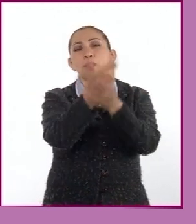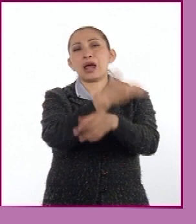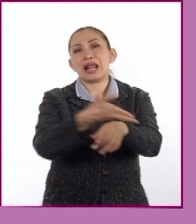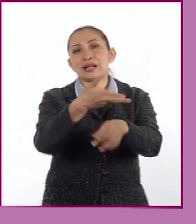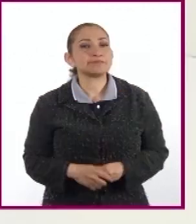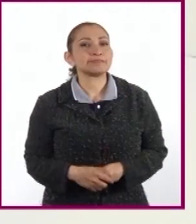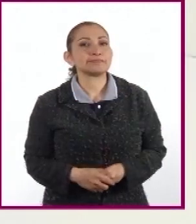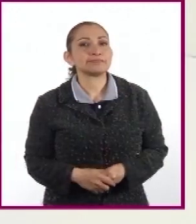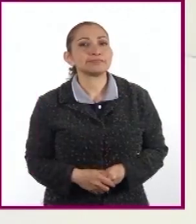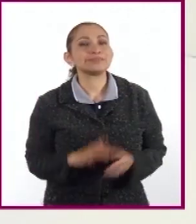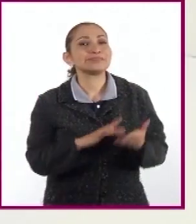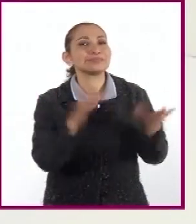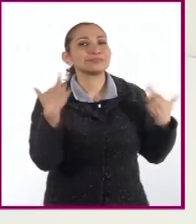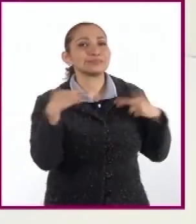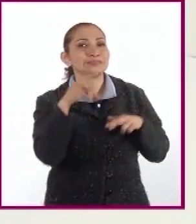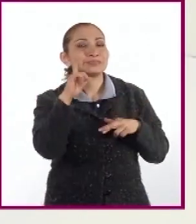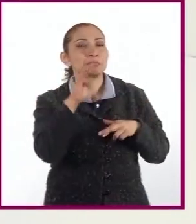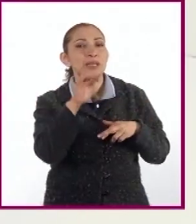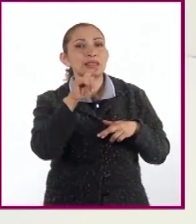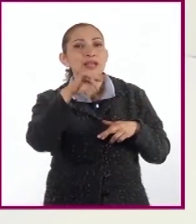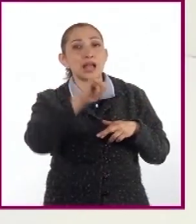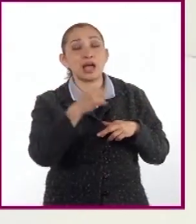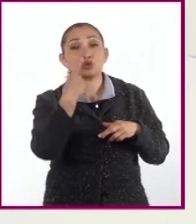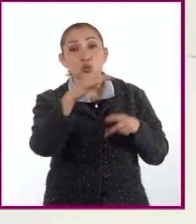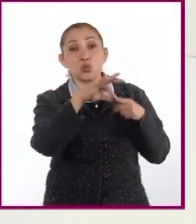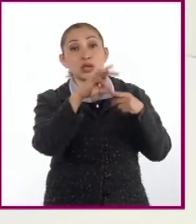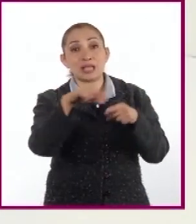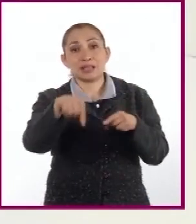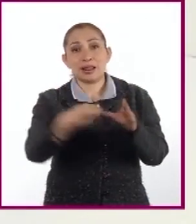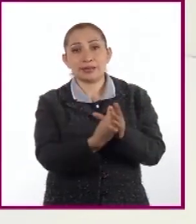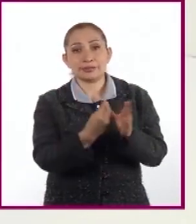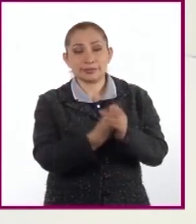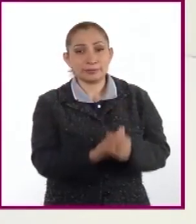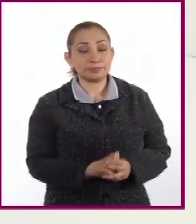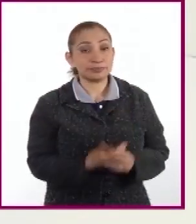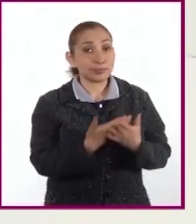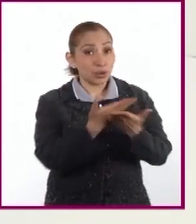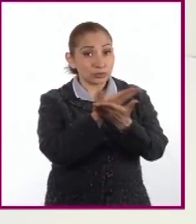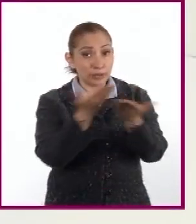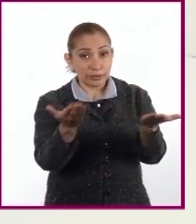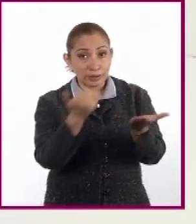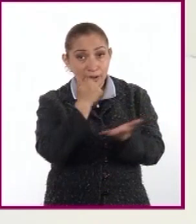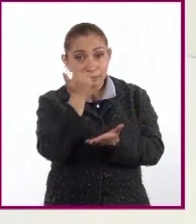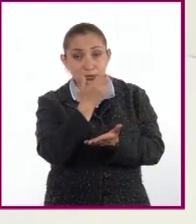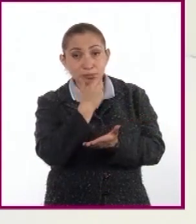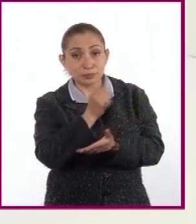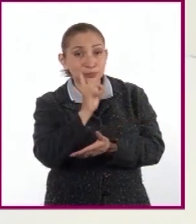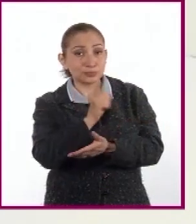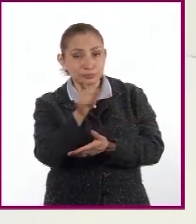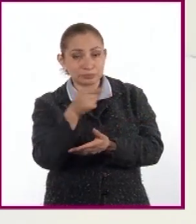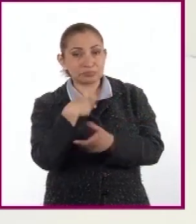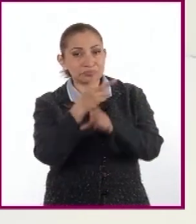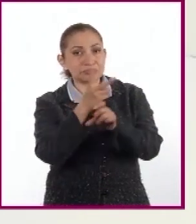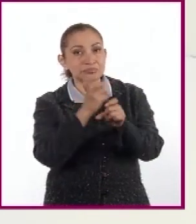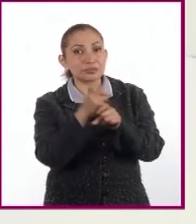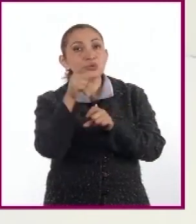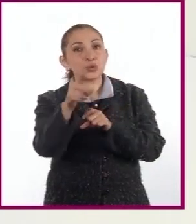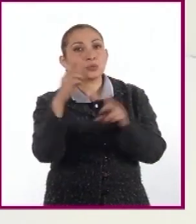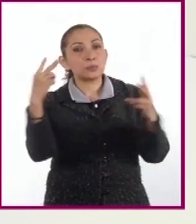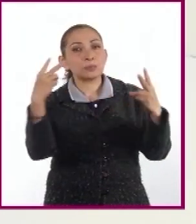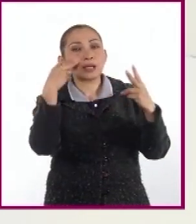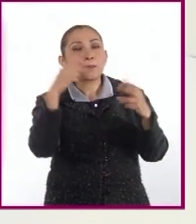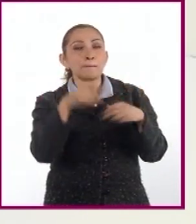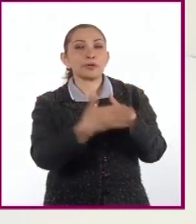enfrentarlos. Gracias, maestra Betina, por su guía en esta sesión. Y a ustedes, alumnas y alumnos, les invitamos a vernos en